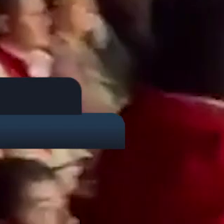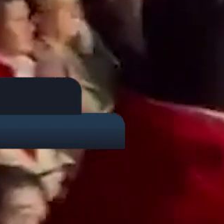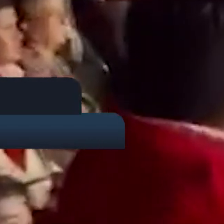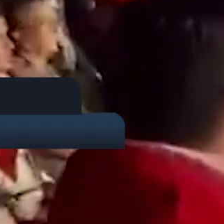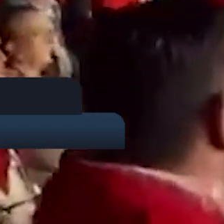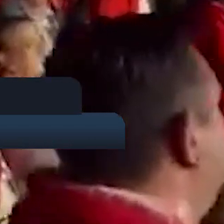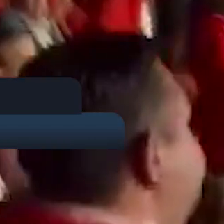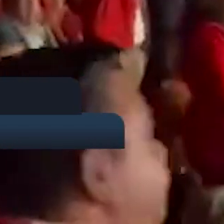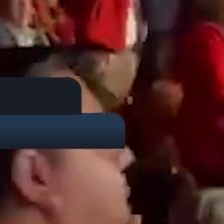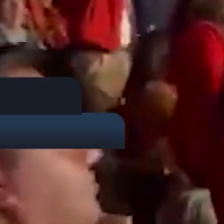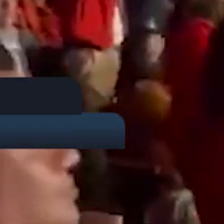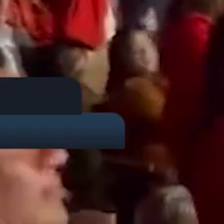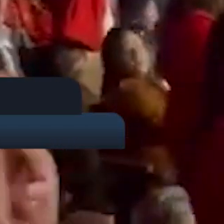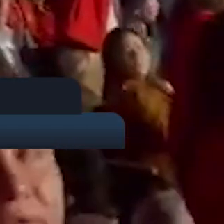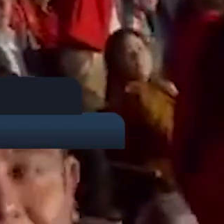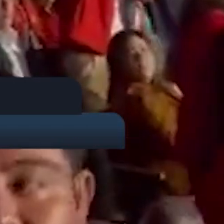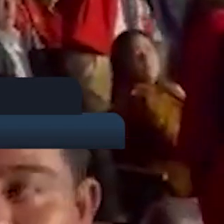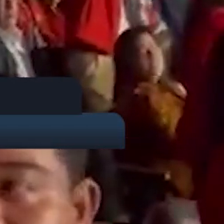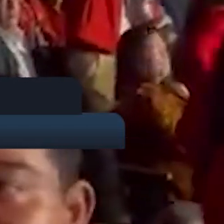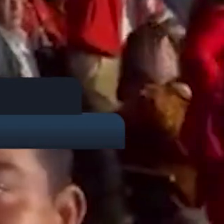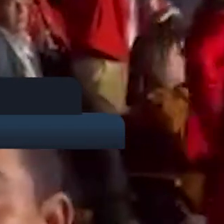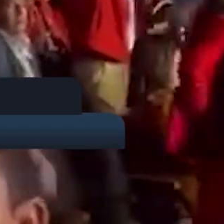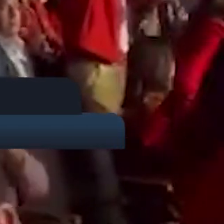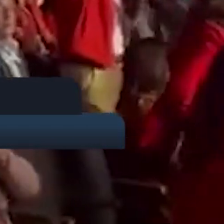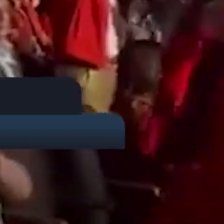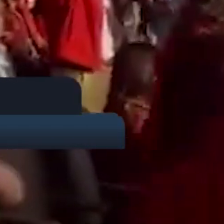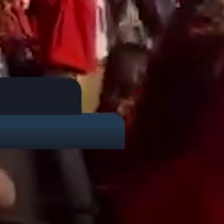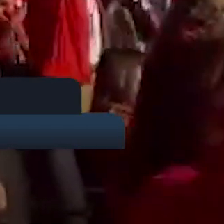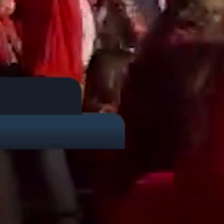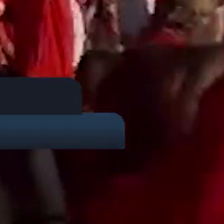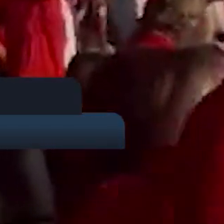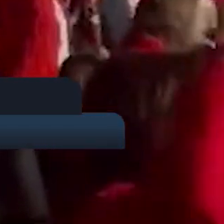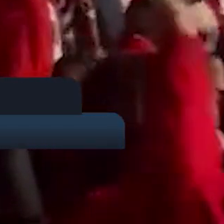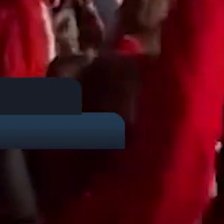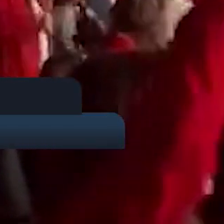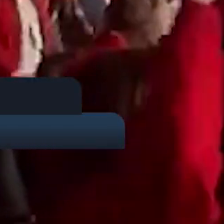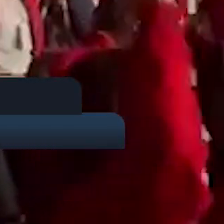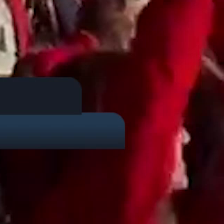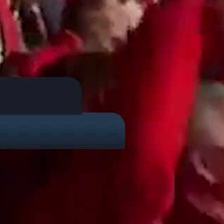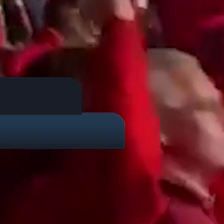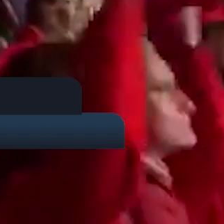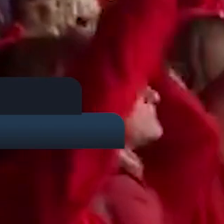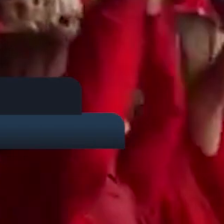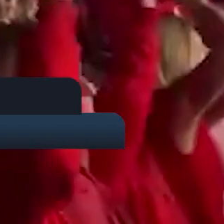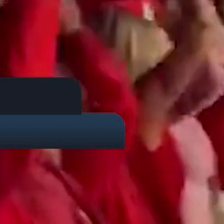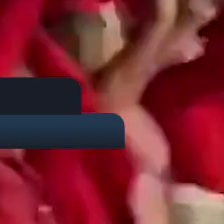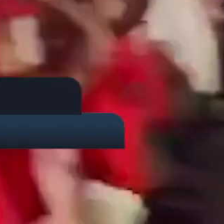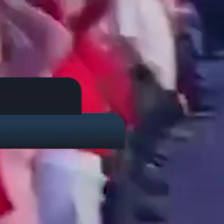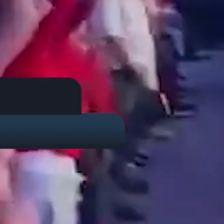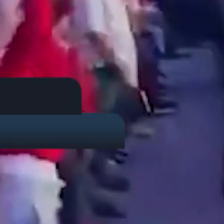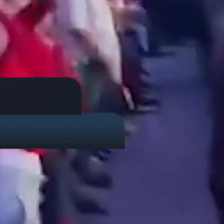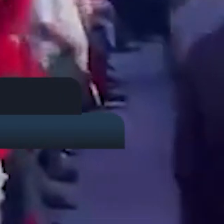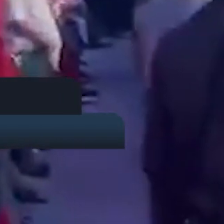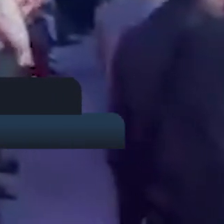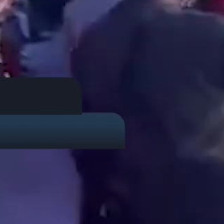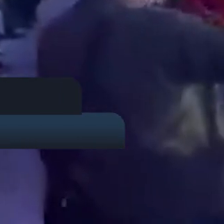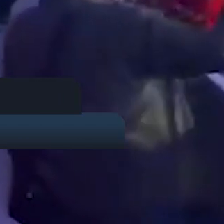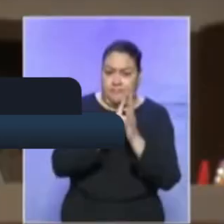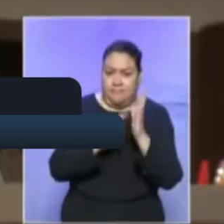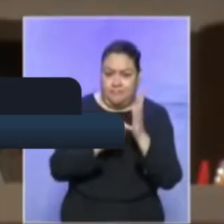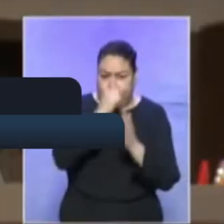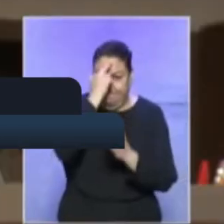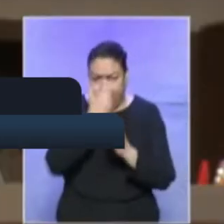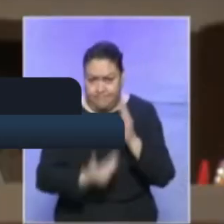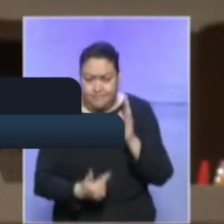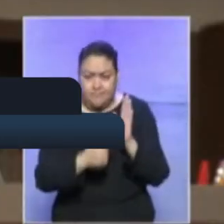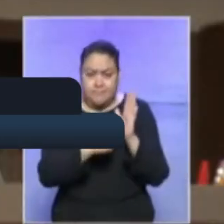el principio de paridad en la elección interna y va en contra de los reglamentos internos del partido al respecto el magistrado enfatizó la necesidad